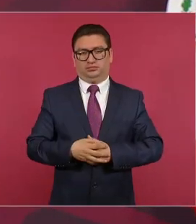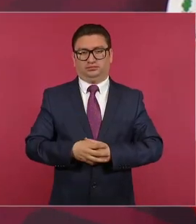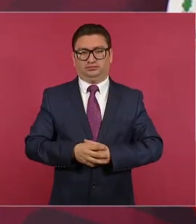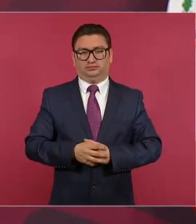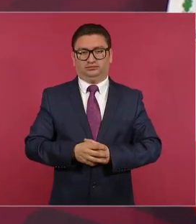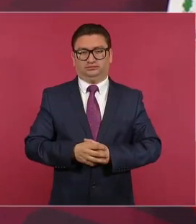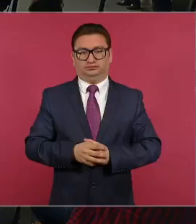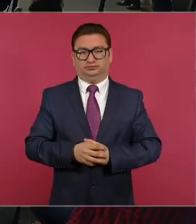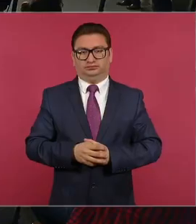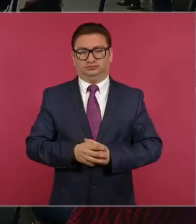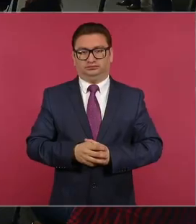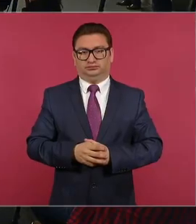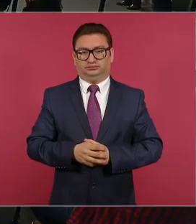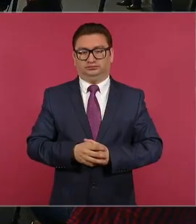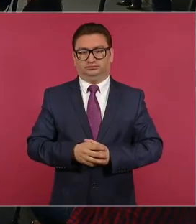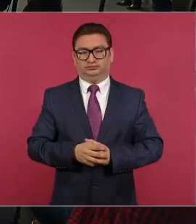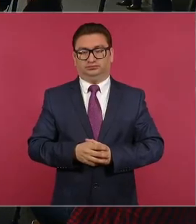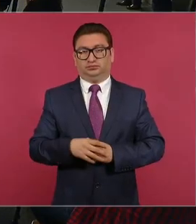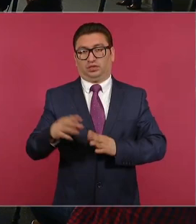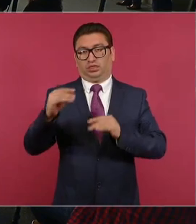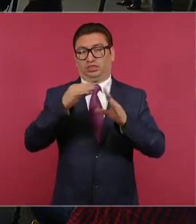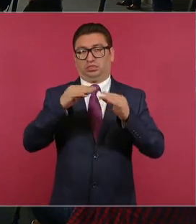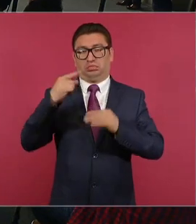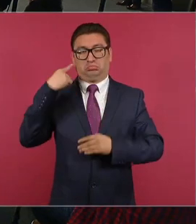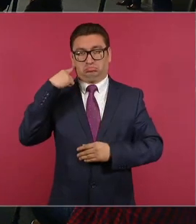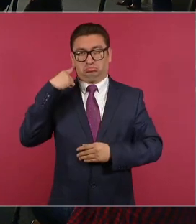Acapulco, digamos, que podría darse reversa?